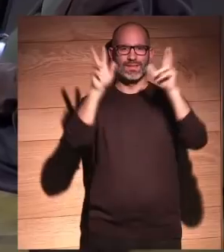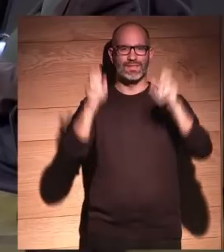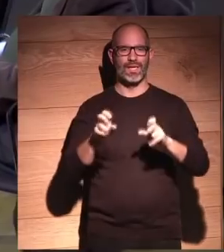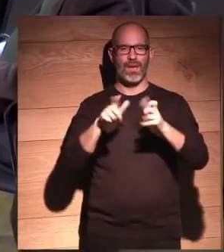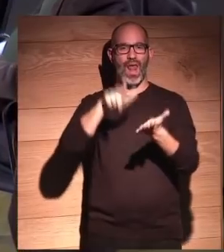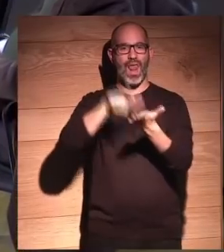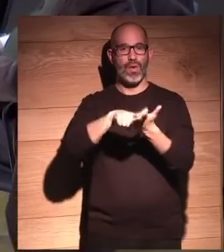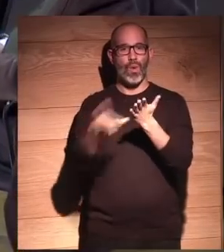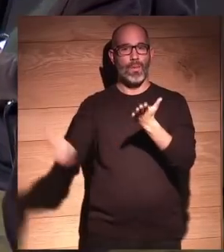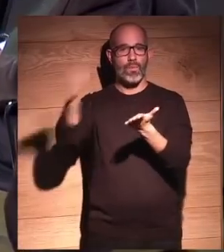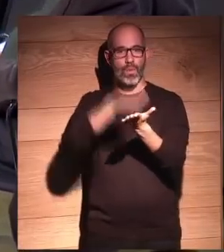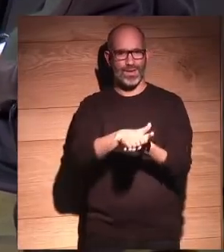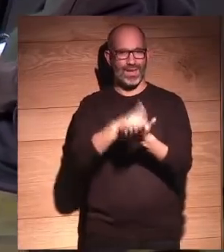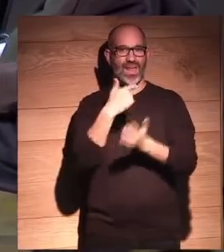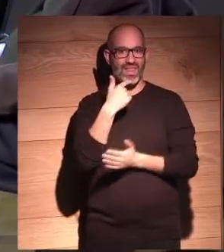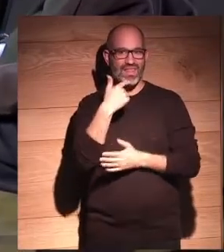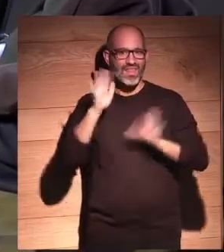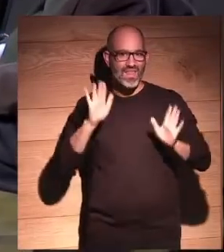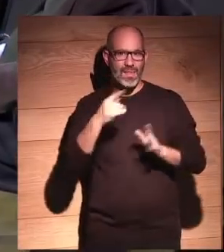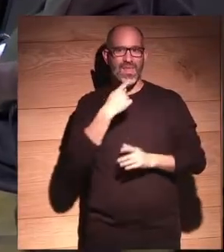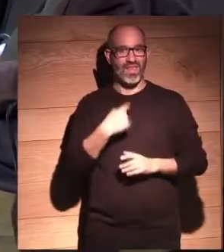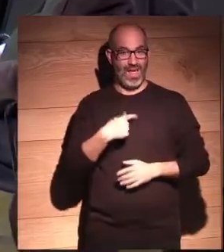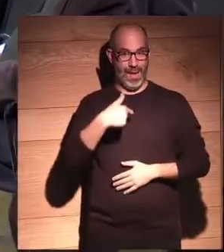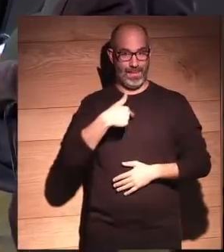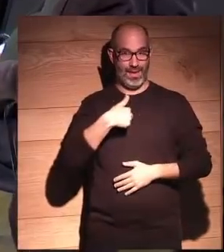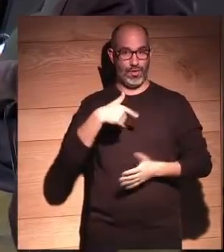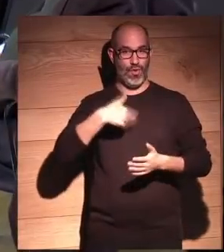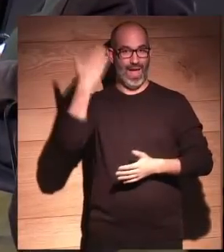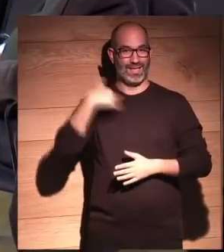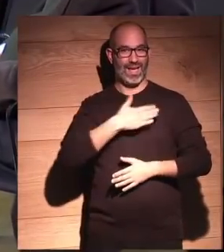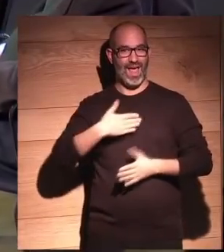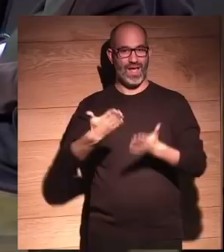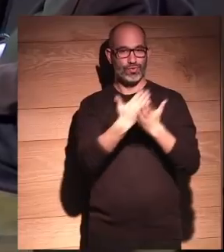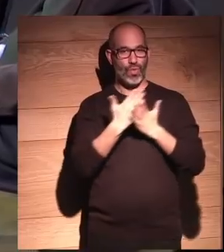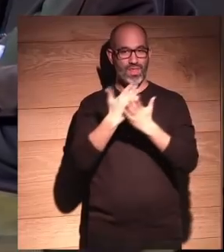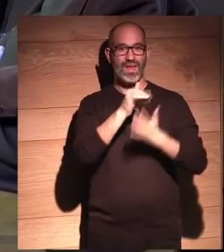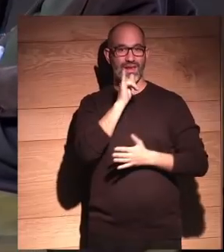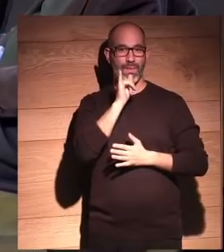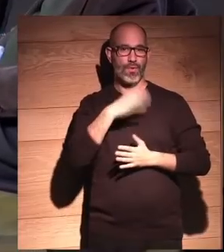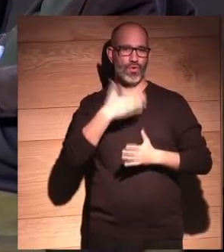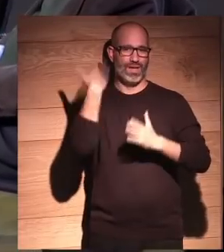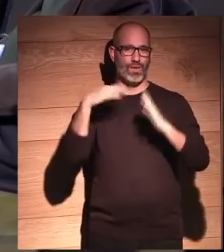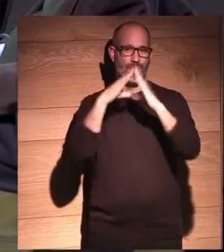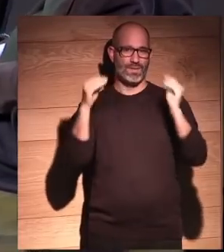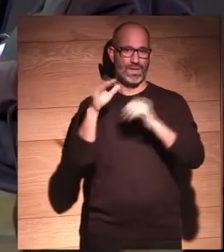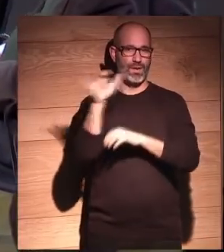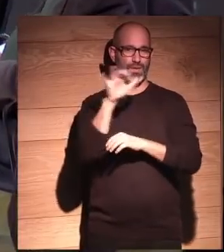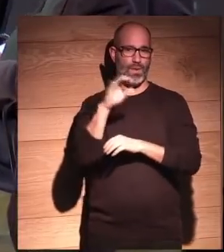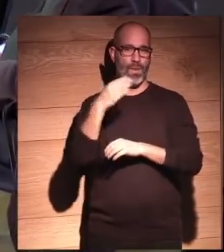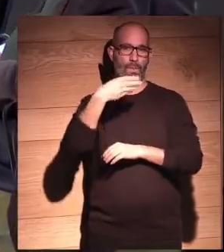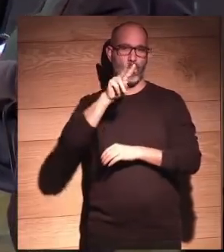lengua muerta. Eso es lo que me decían a mí cuando yo quise estudiar latín, porque yo hice letras en